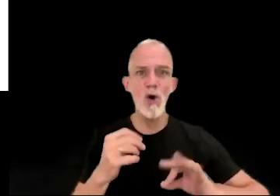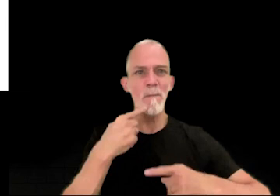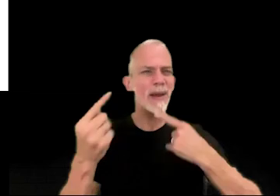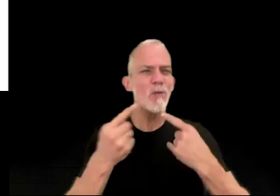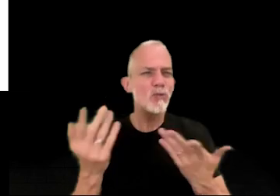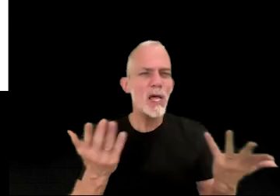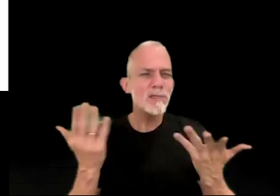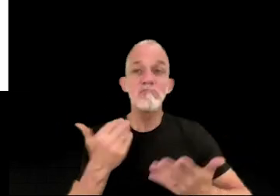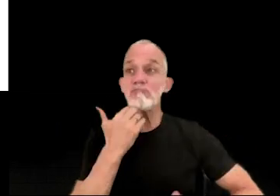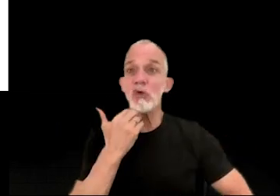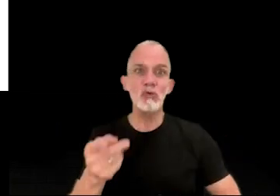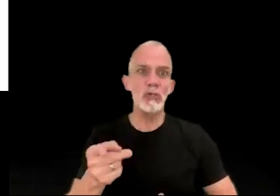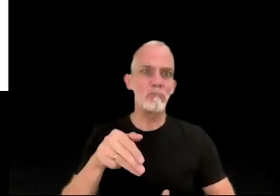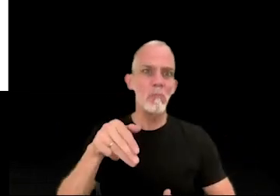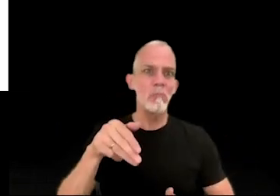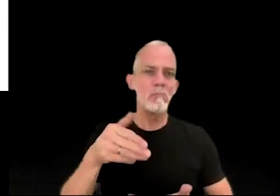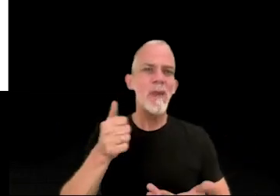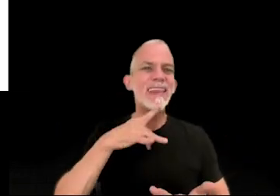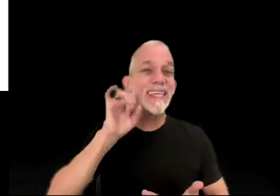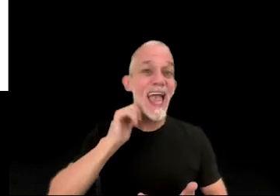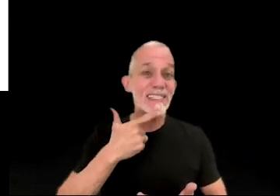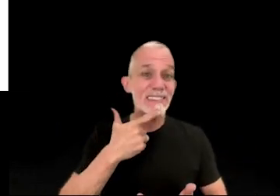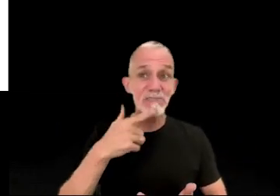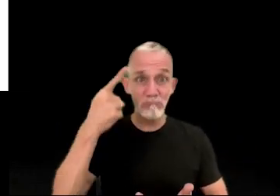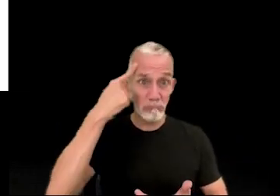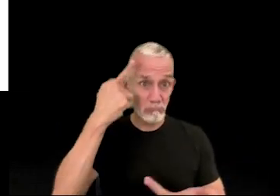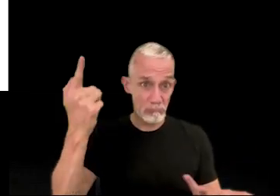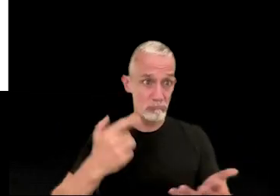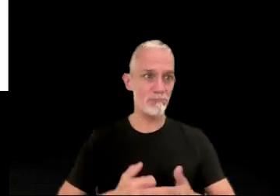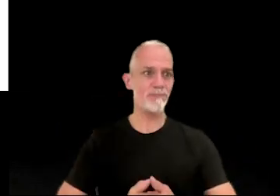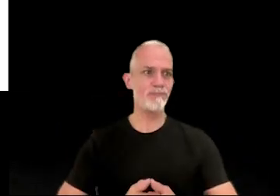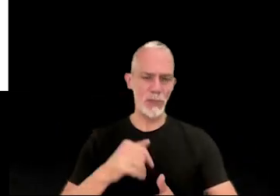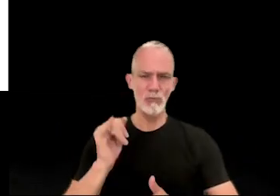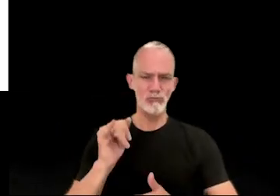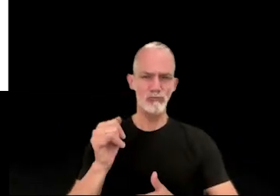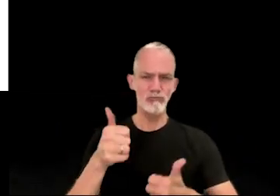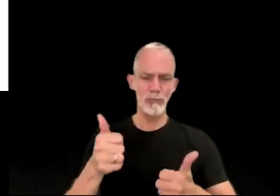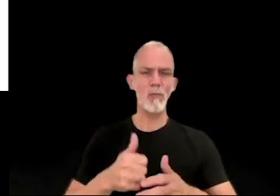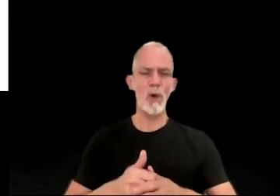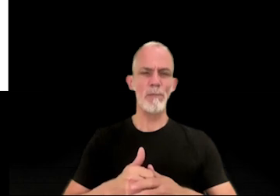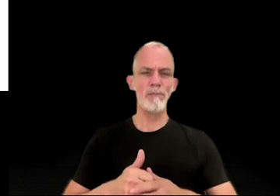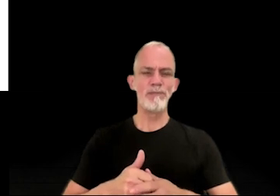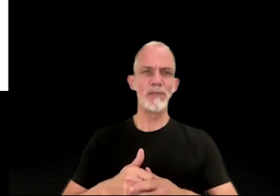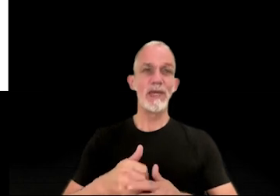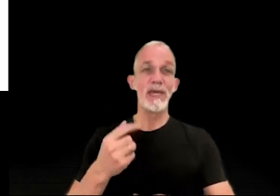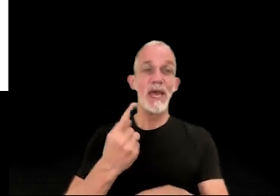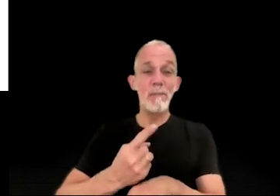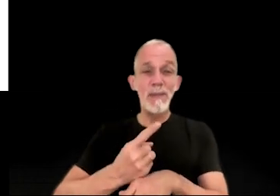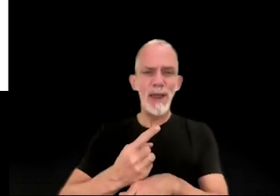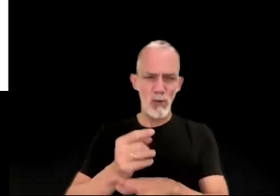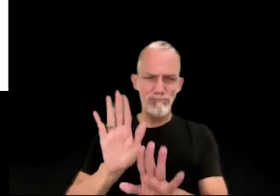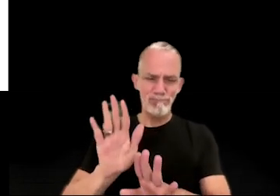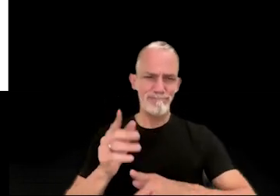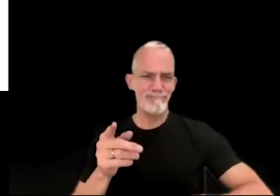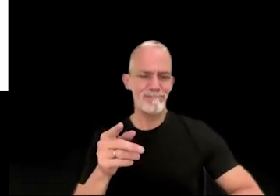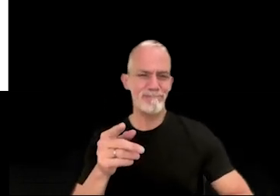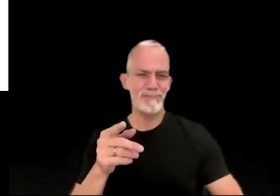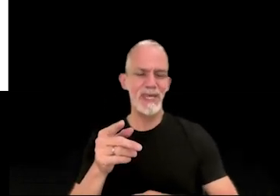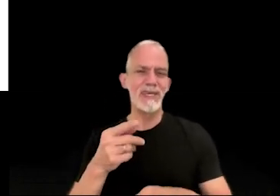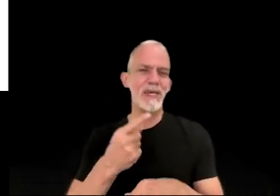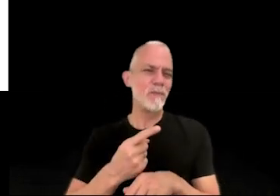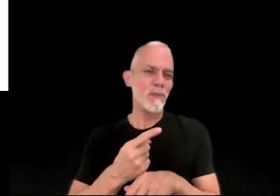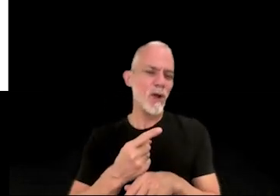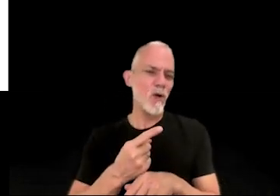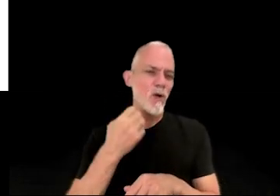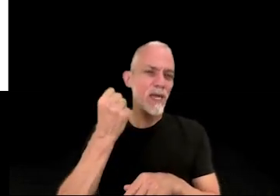sé, Matías, ¿qué te parece? Sí, bueno, Estela, antes de pasar a las preguntas, creo que